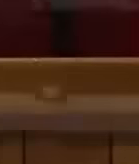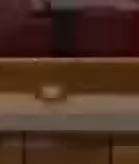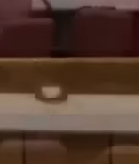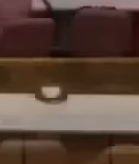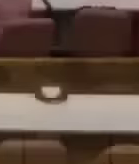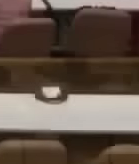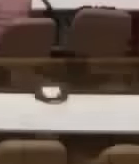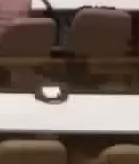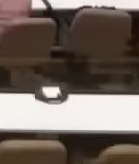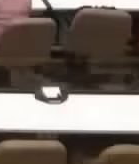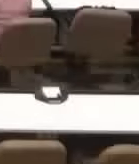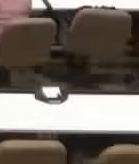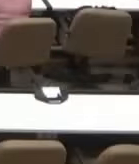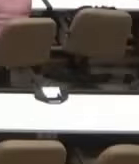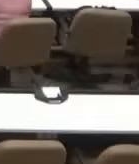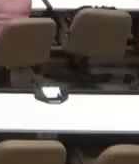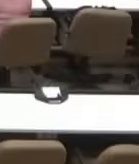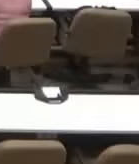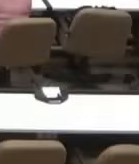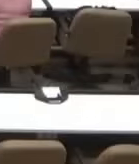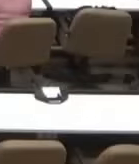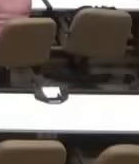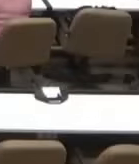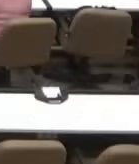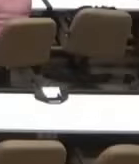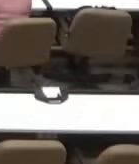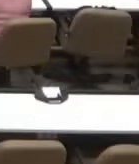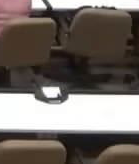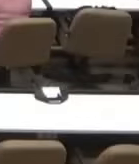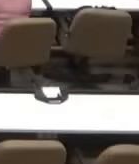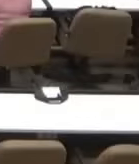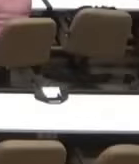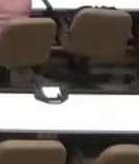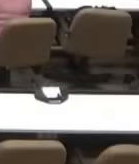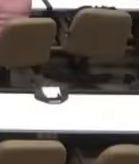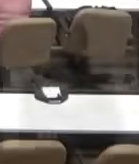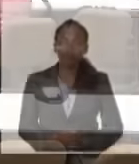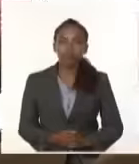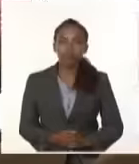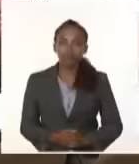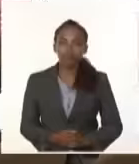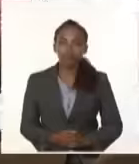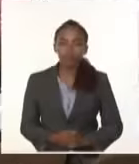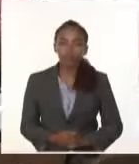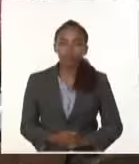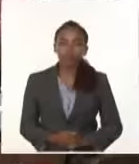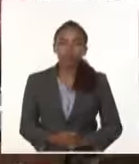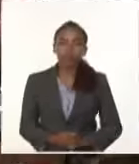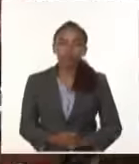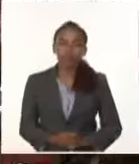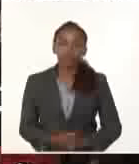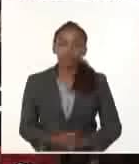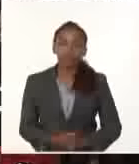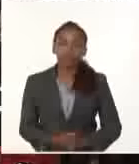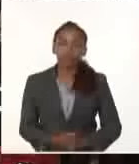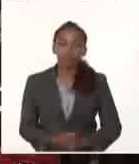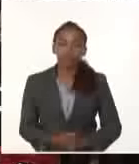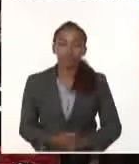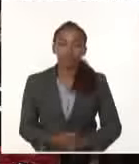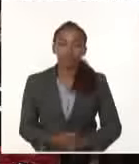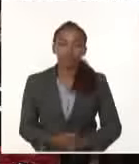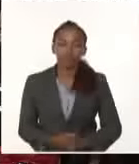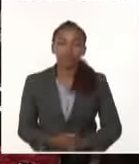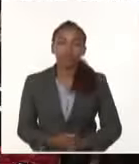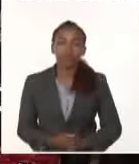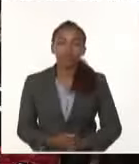siquiera un pequeño grupo de personas. Esta es la rara dictadura que jamás podrán entender los enemigos de la revolución. La